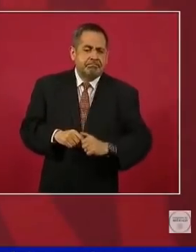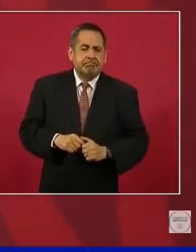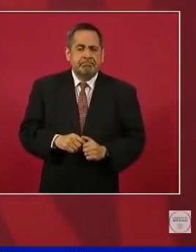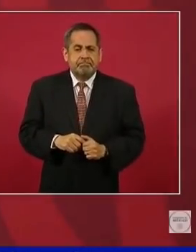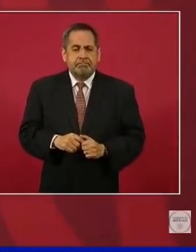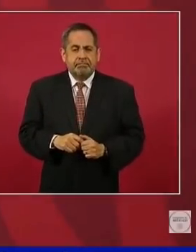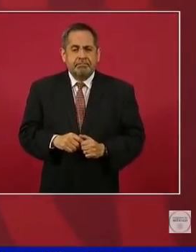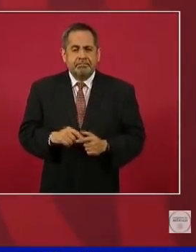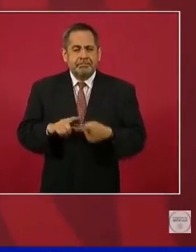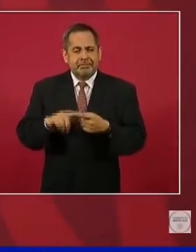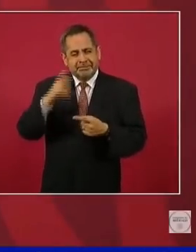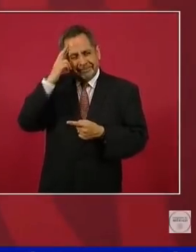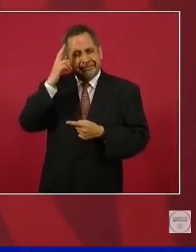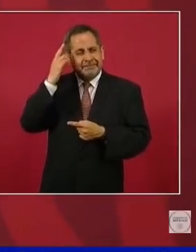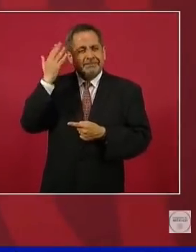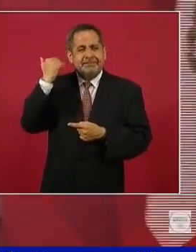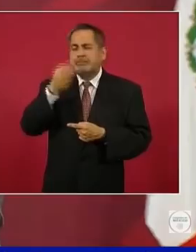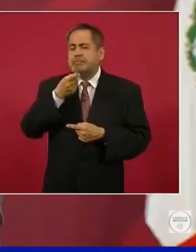Don X,